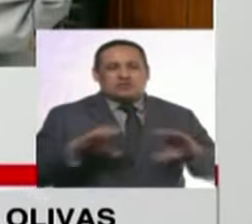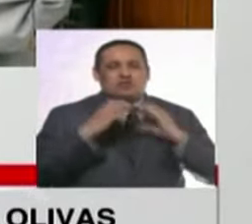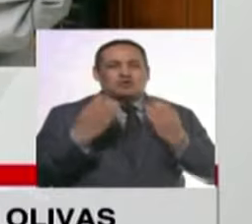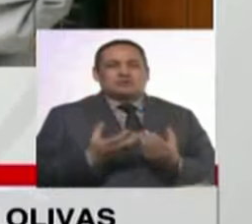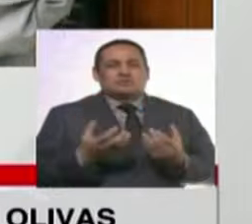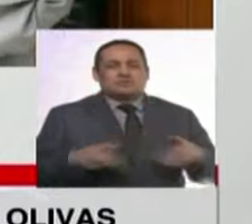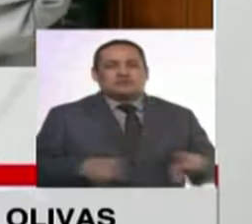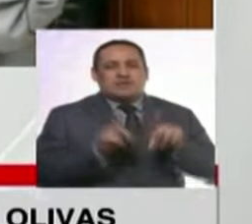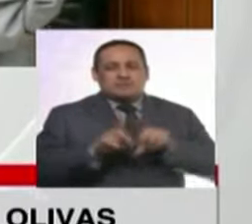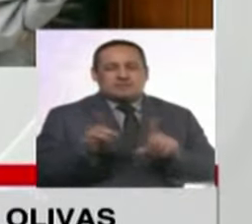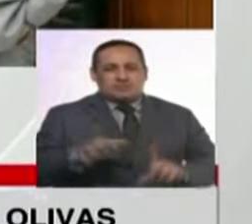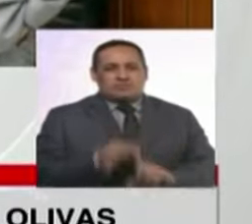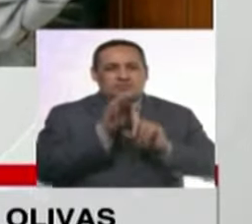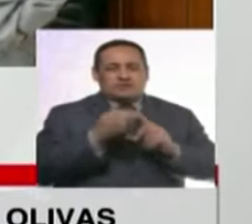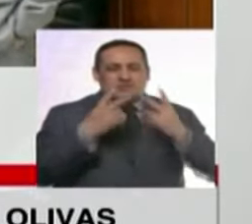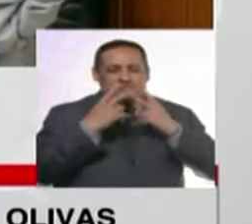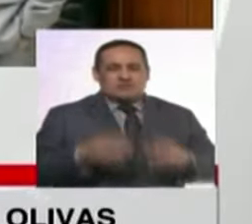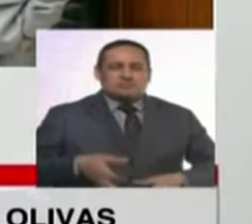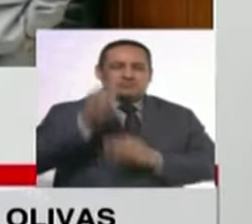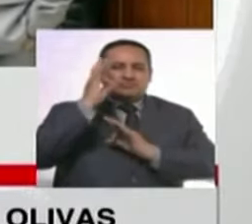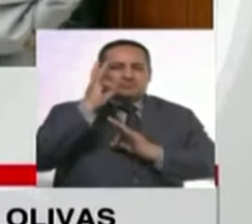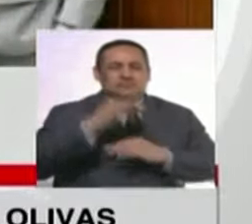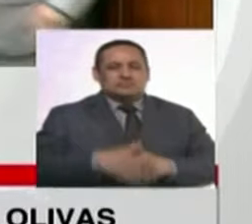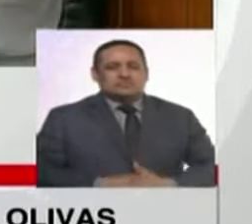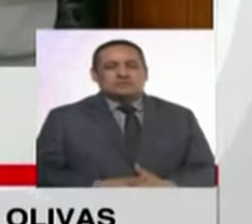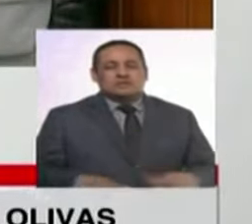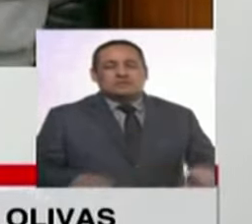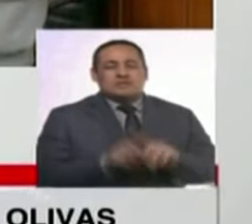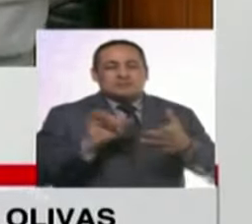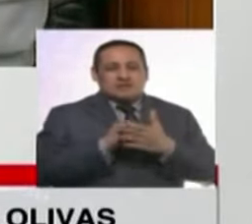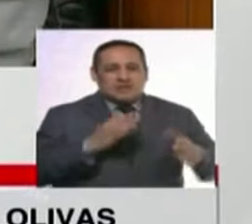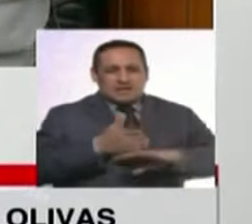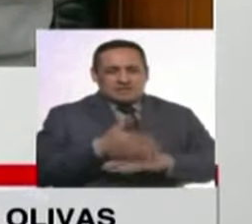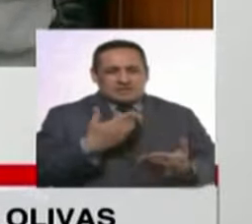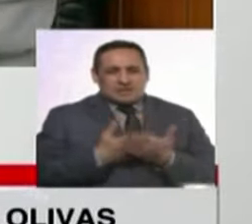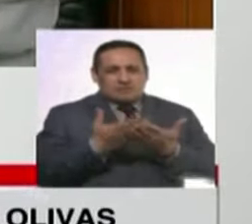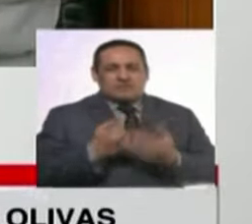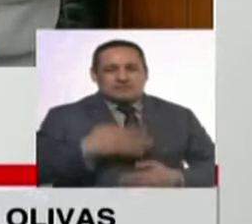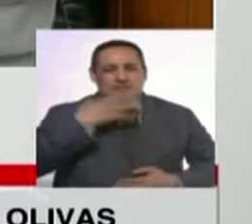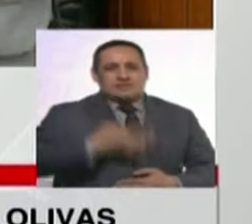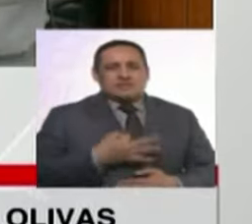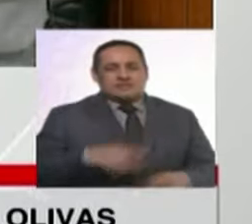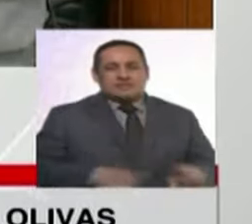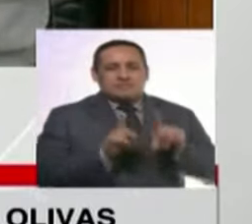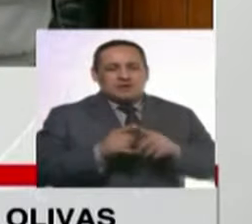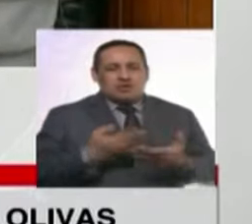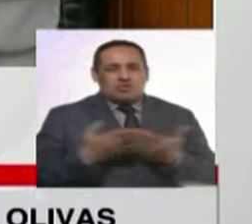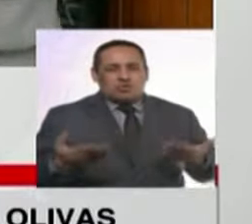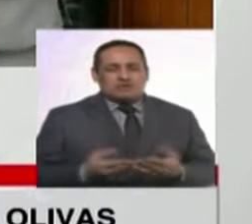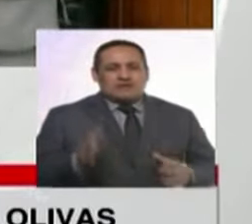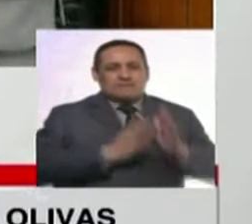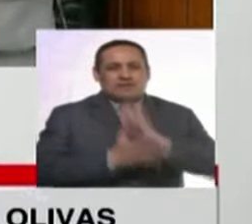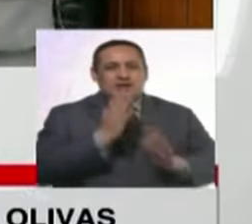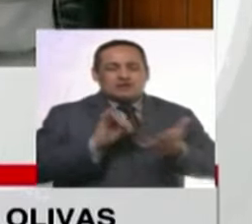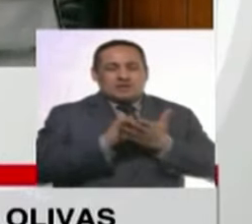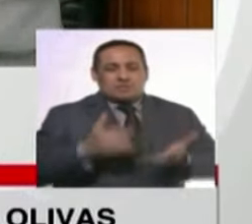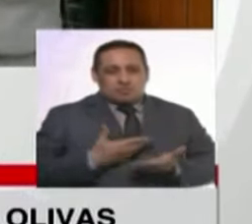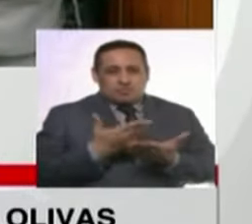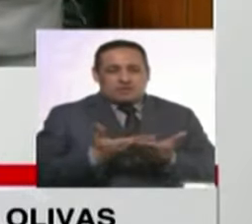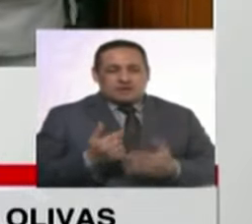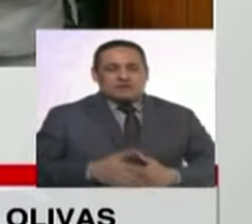por brillantes oradores que cruzan hechos verídicos con hechos falsos como usted ha podido